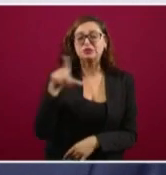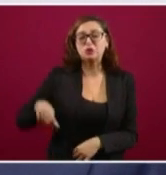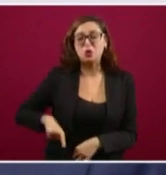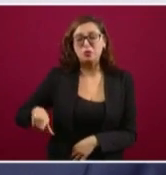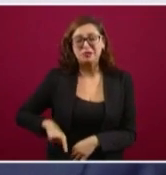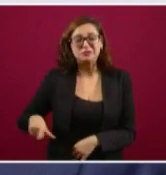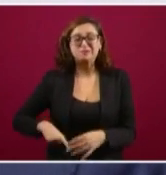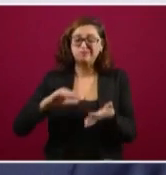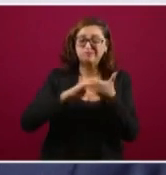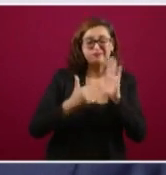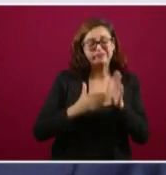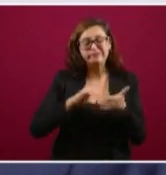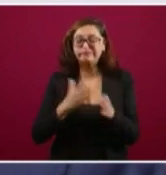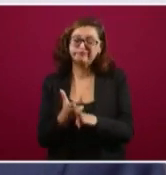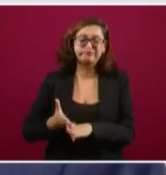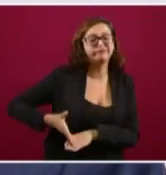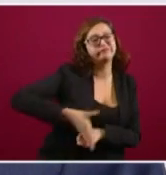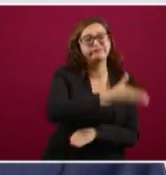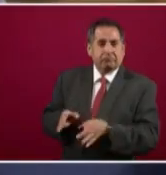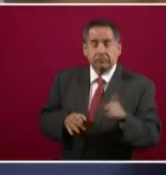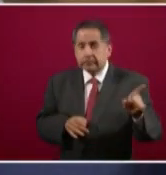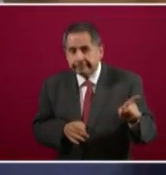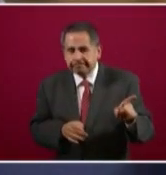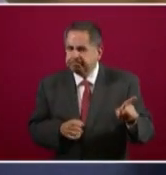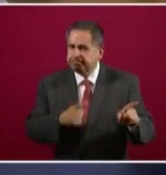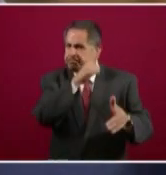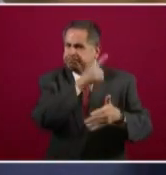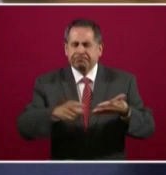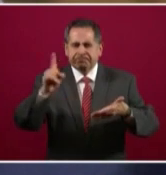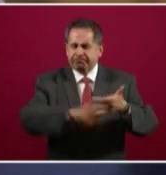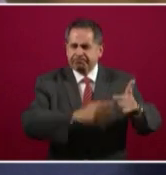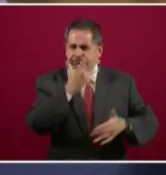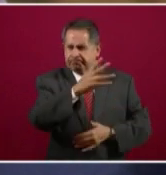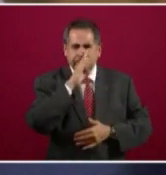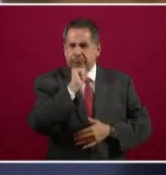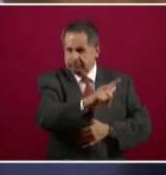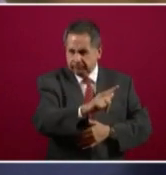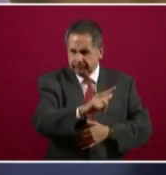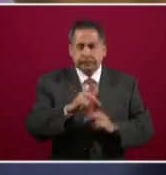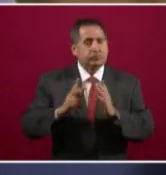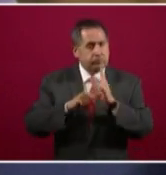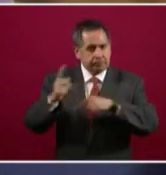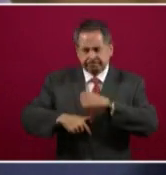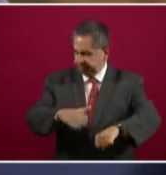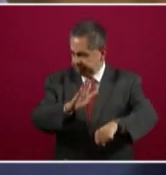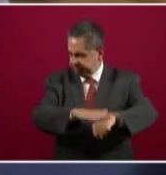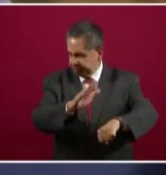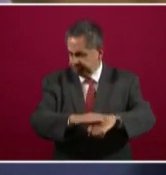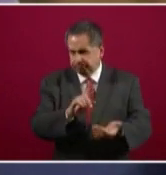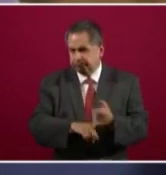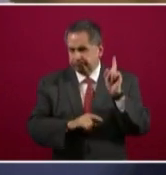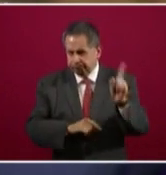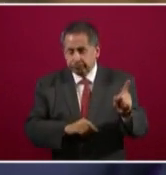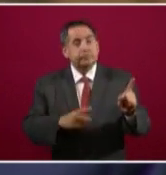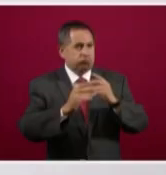aplicó desde el principio detalló que su estrategia para acabar con la inseguridad consiste en que haya buenos